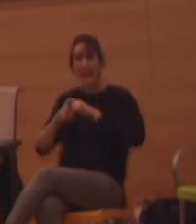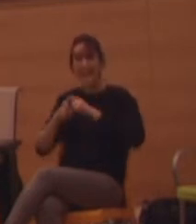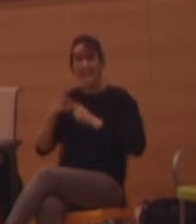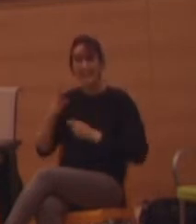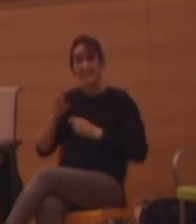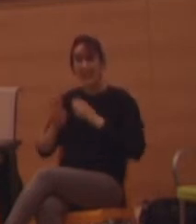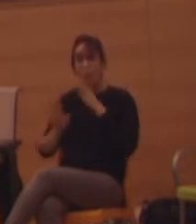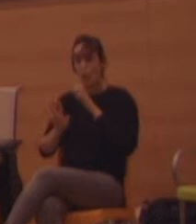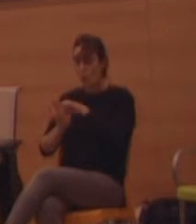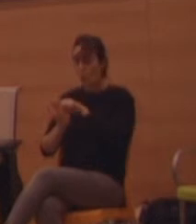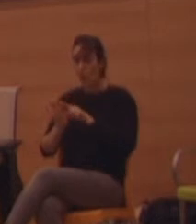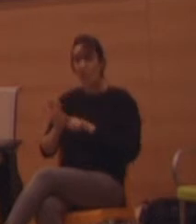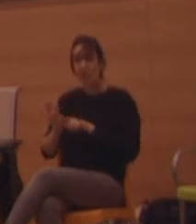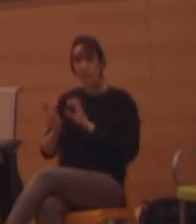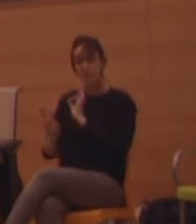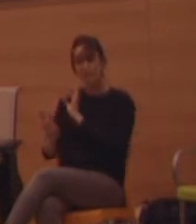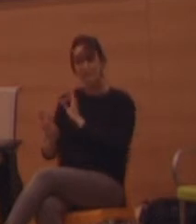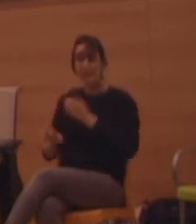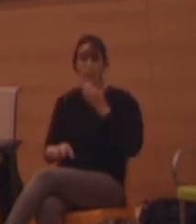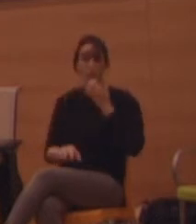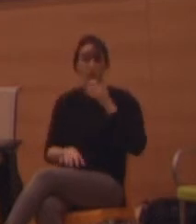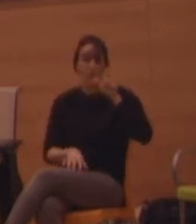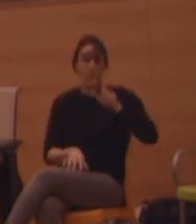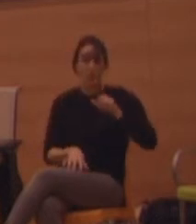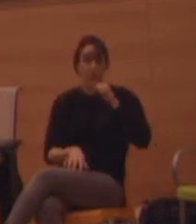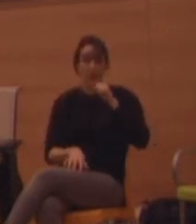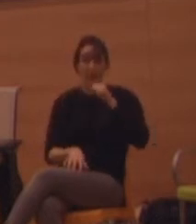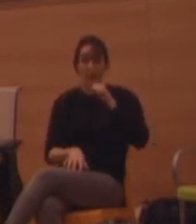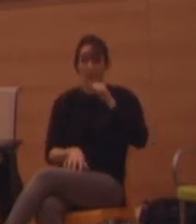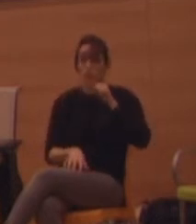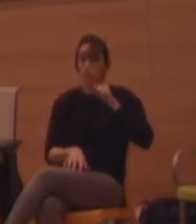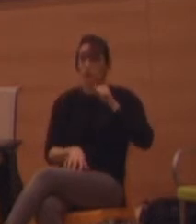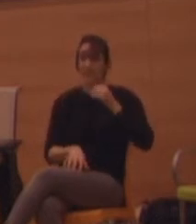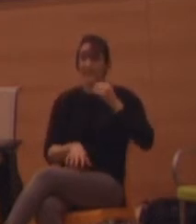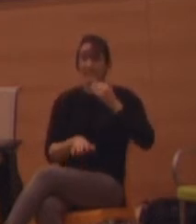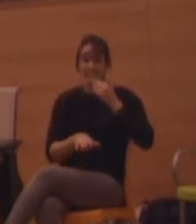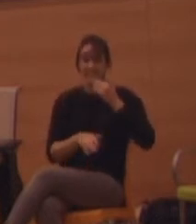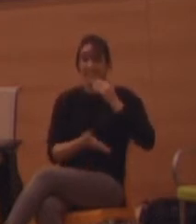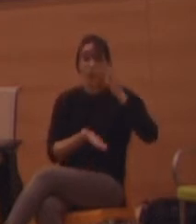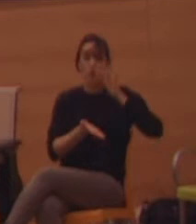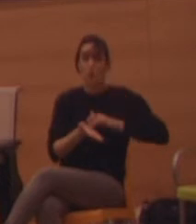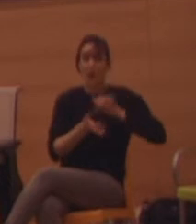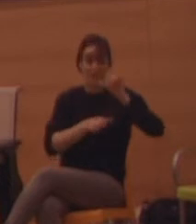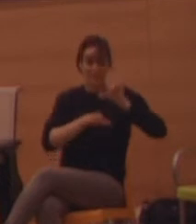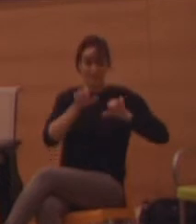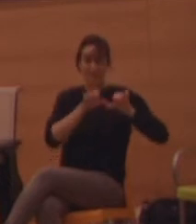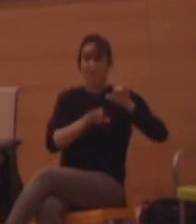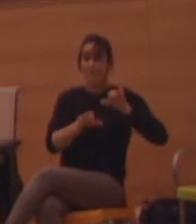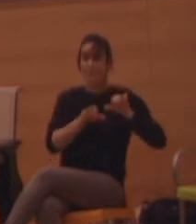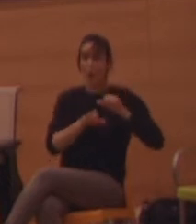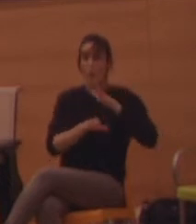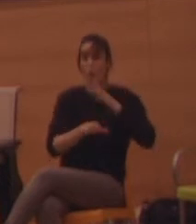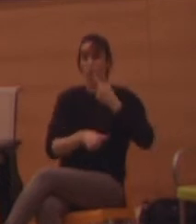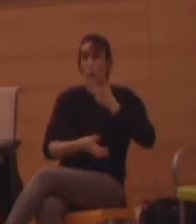dedos así, que a lo mejor en personas mayores que tienen poco riesgo, someterles a intervenciones que les puede, si no tienen suficiente aporte